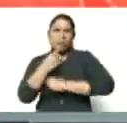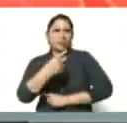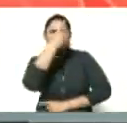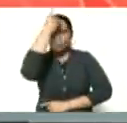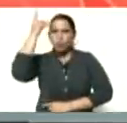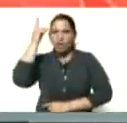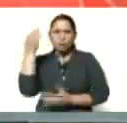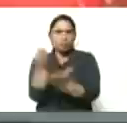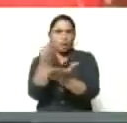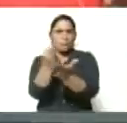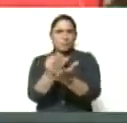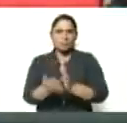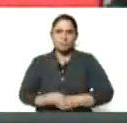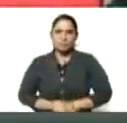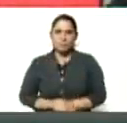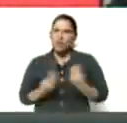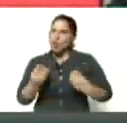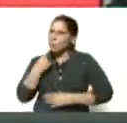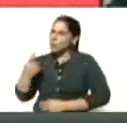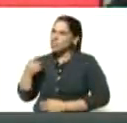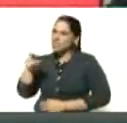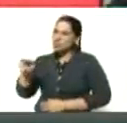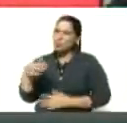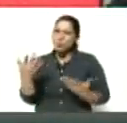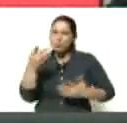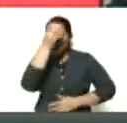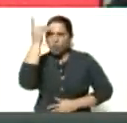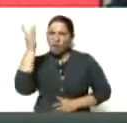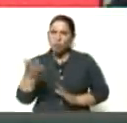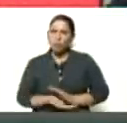siempre. ¿Cómo es que dices tú, Diosdado?